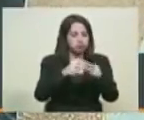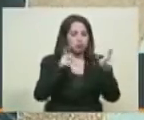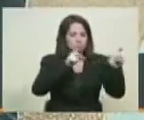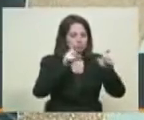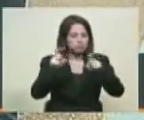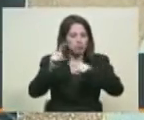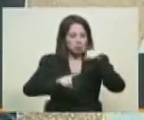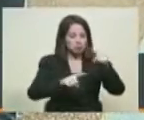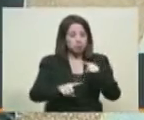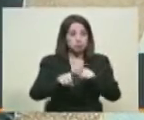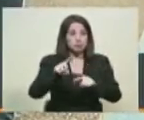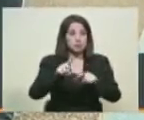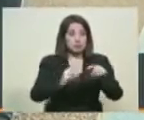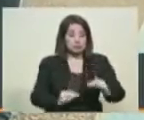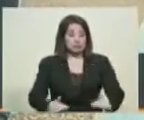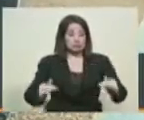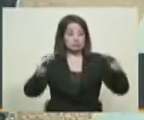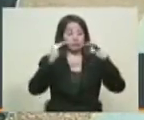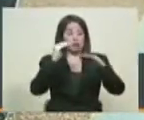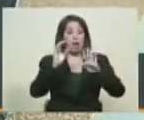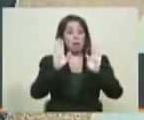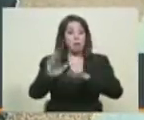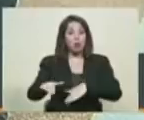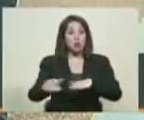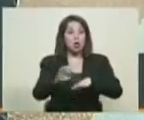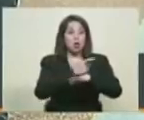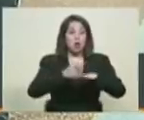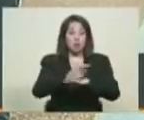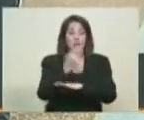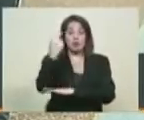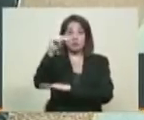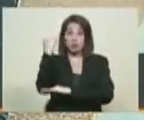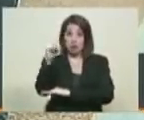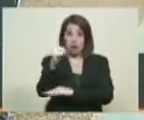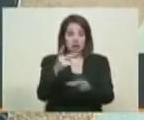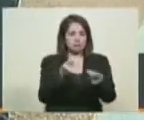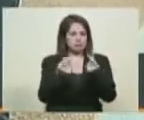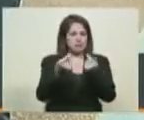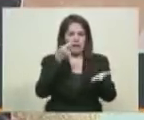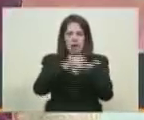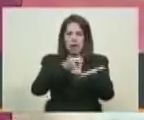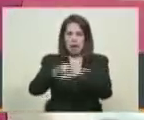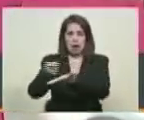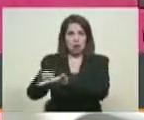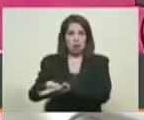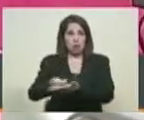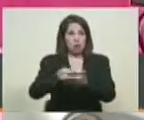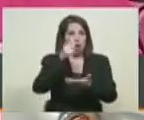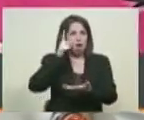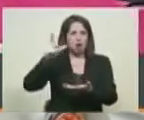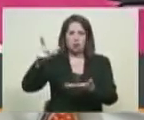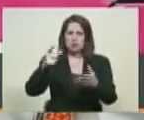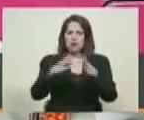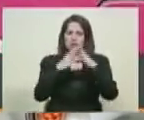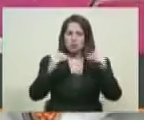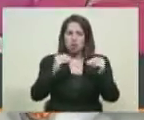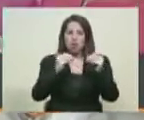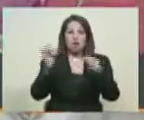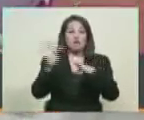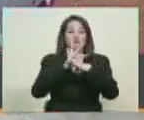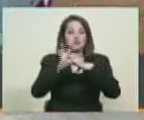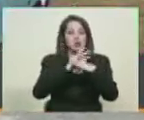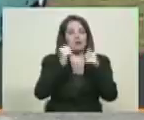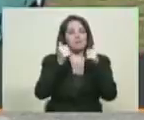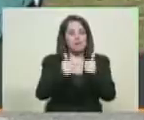arriba, apoyado por el gobierno nacional, con los recursos, con todo lo que hace falta, con la logística, pero que funcione y funcione